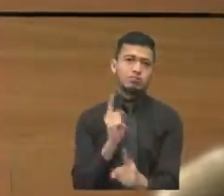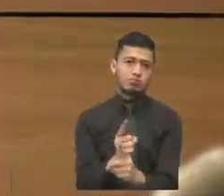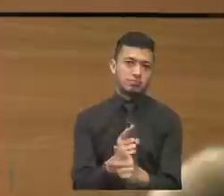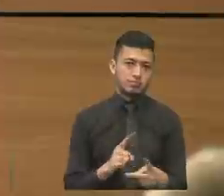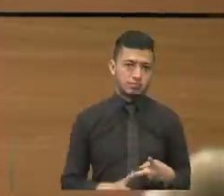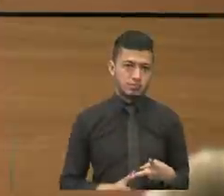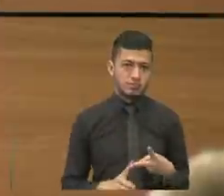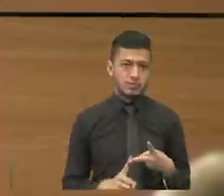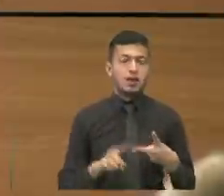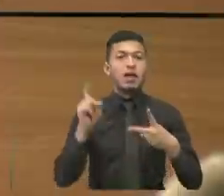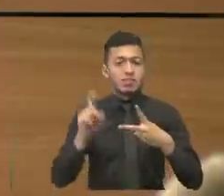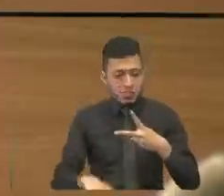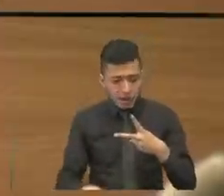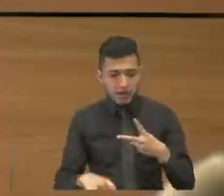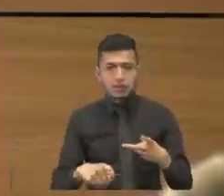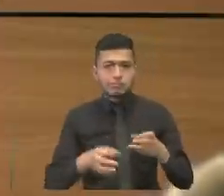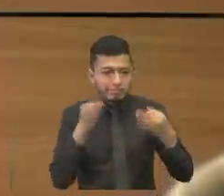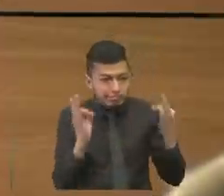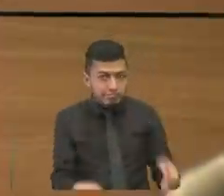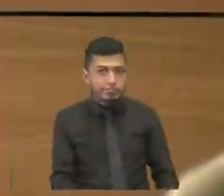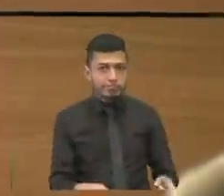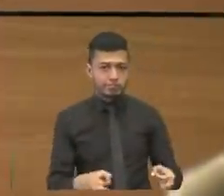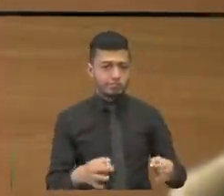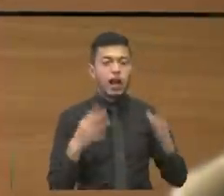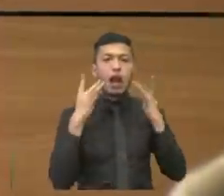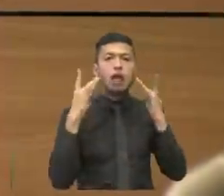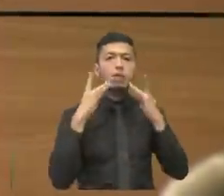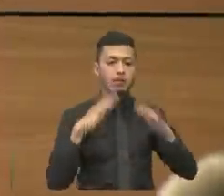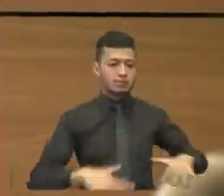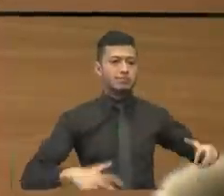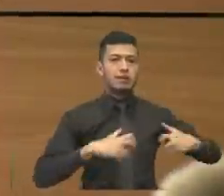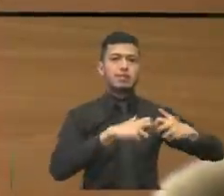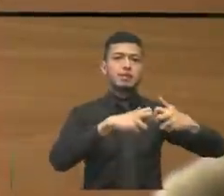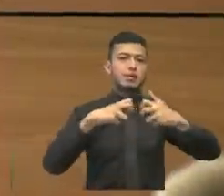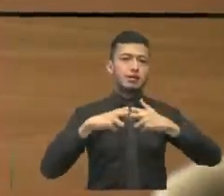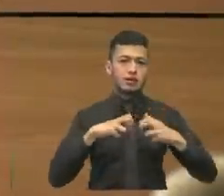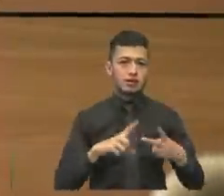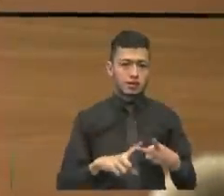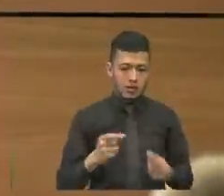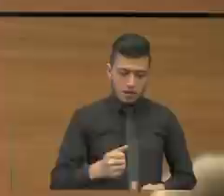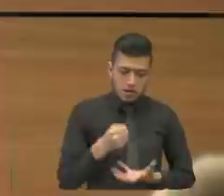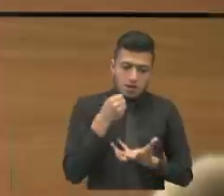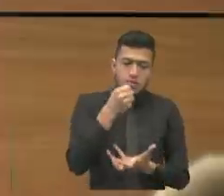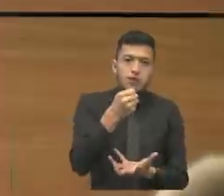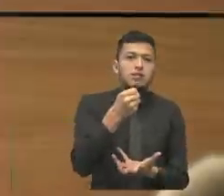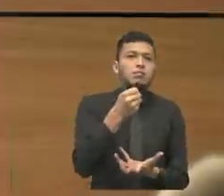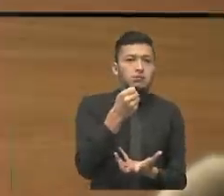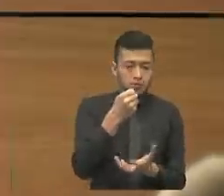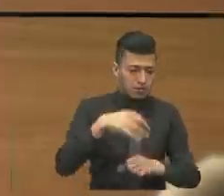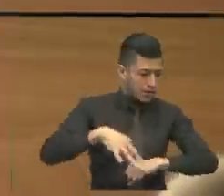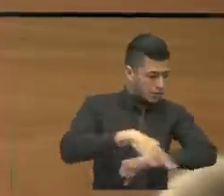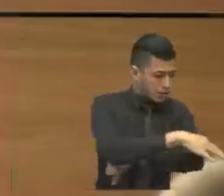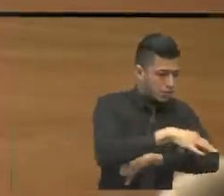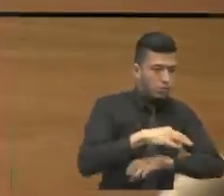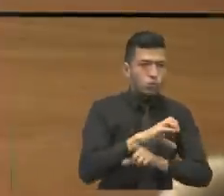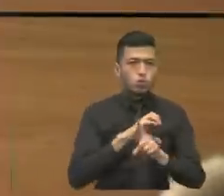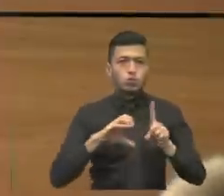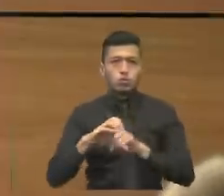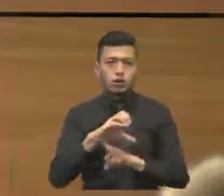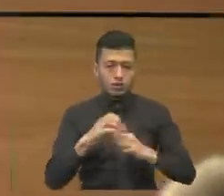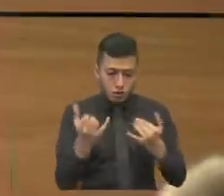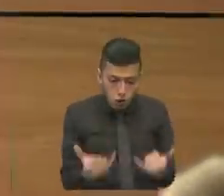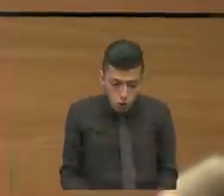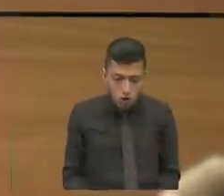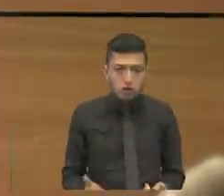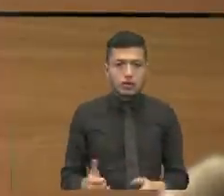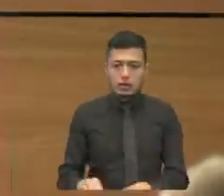energías limpias. El corredor verde tiene que proteger el patrimonio arquitectónico y cultural que hay hoy sobre el corredor en